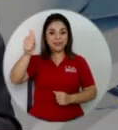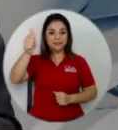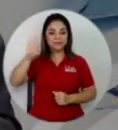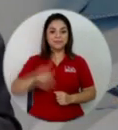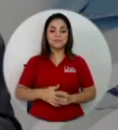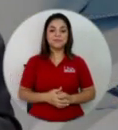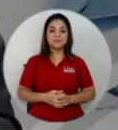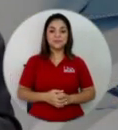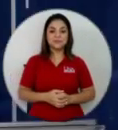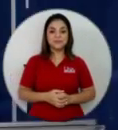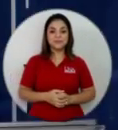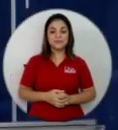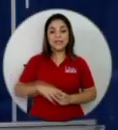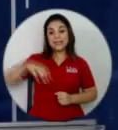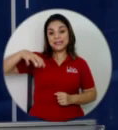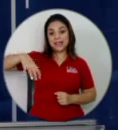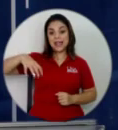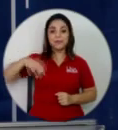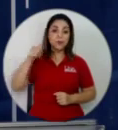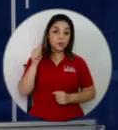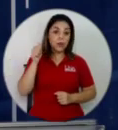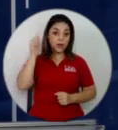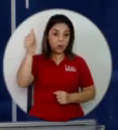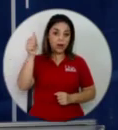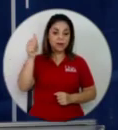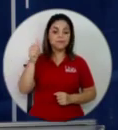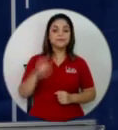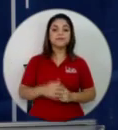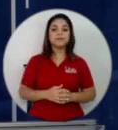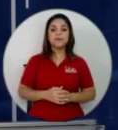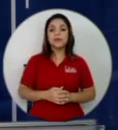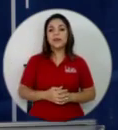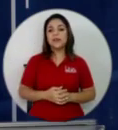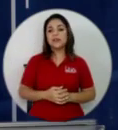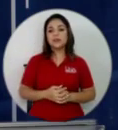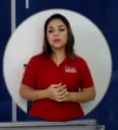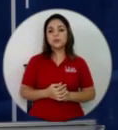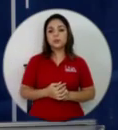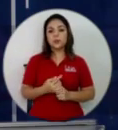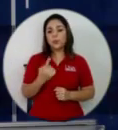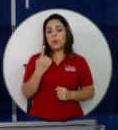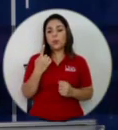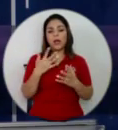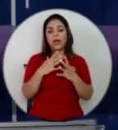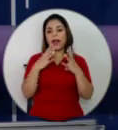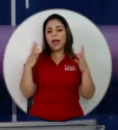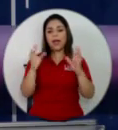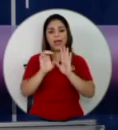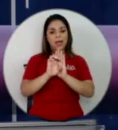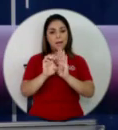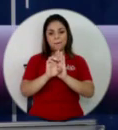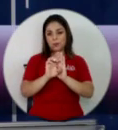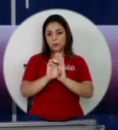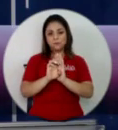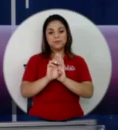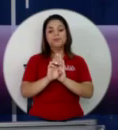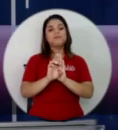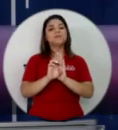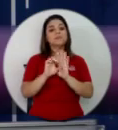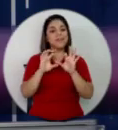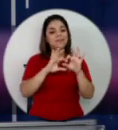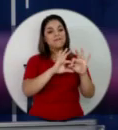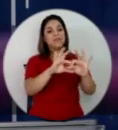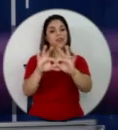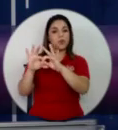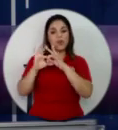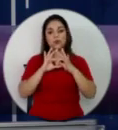La sede interuniversitaria de Alajuela es uno de los tantos y grandes ejemplos que hay del éxito de la